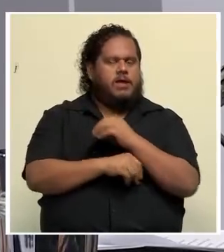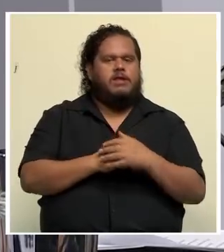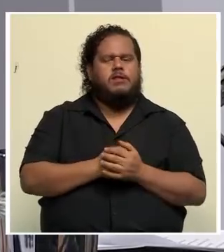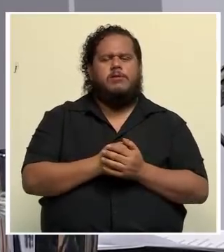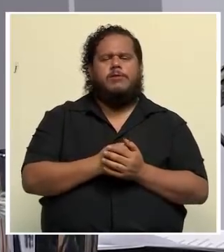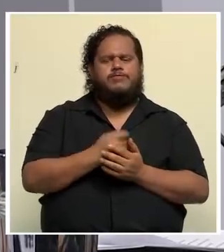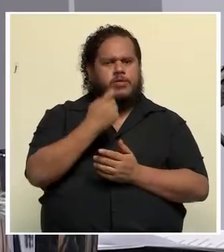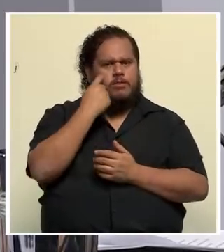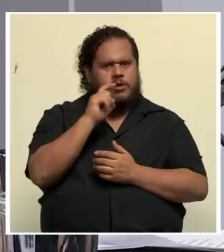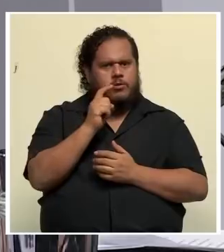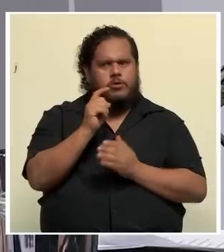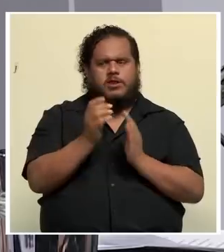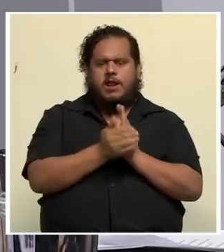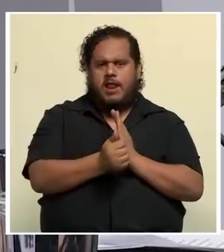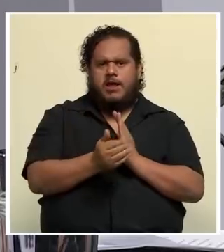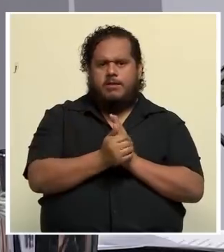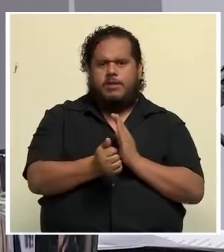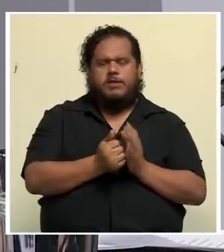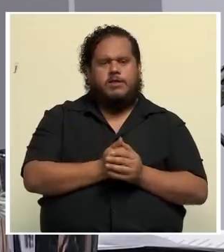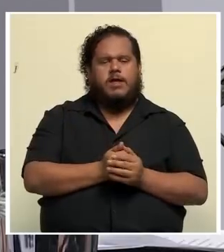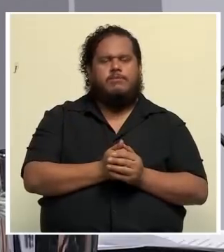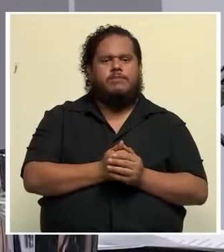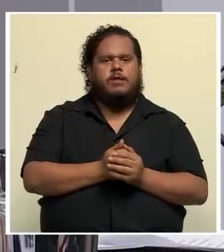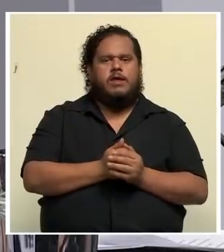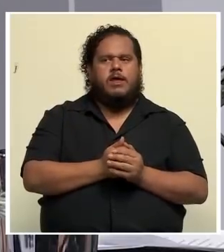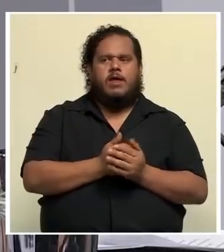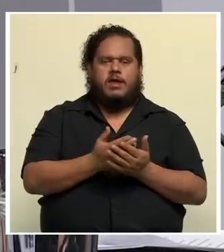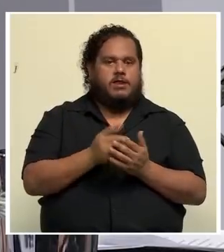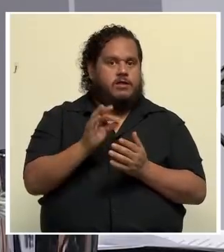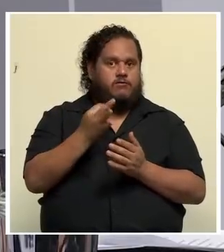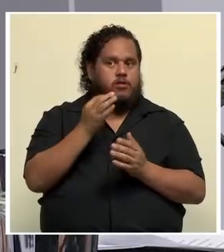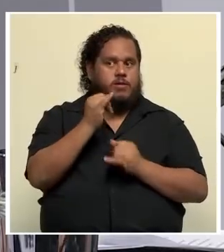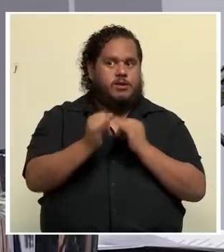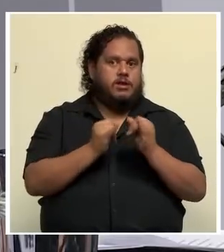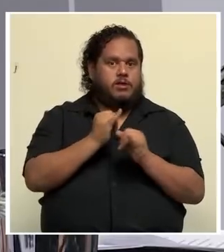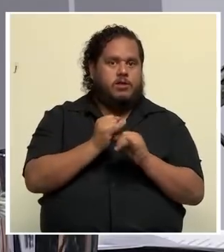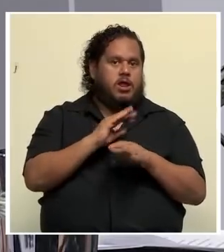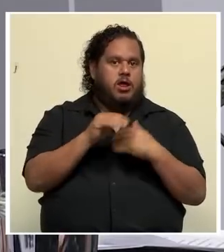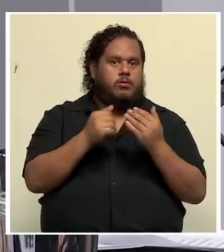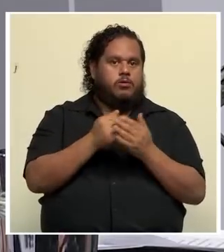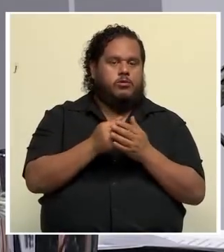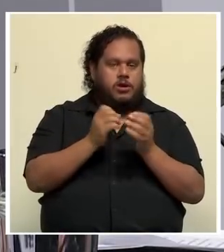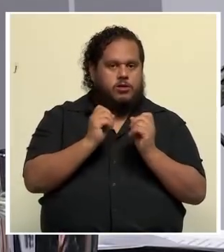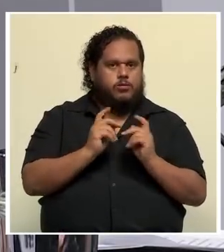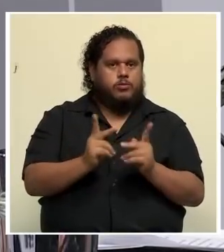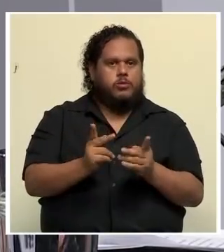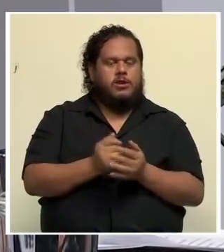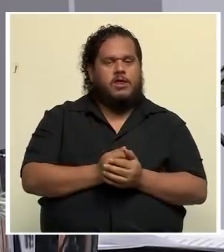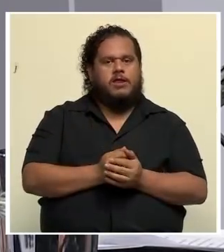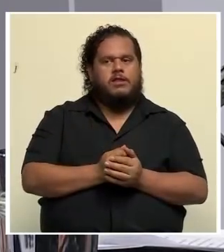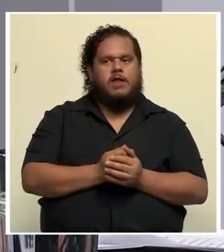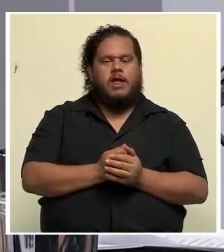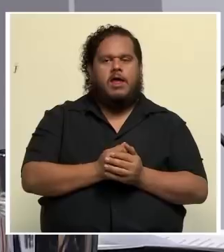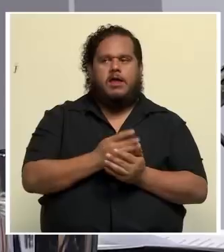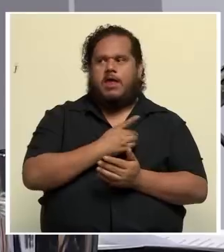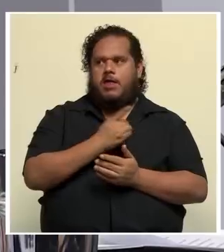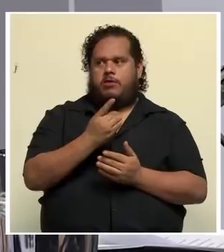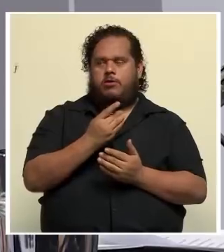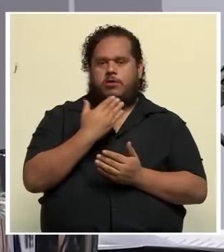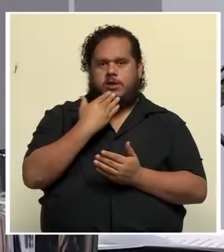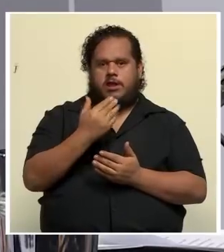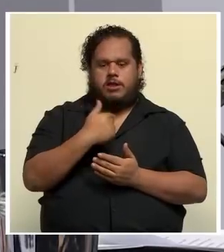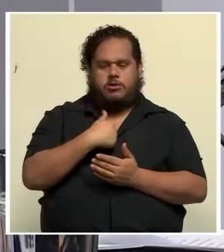Me reconocen la capacidad, reconocida internacionalmente por todas las oportunidades que a Dios gracias he